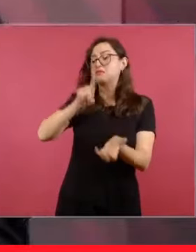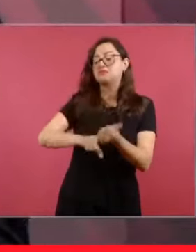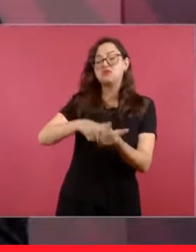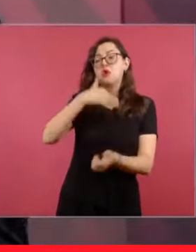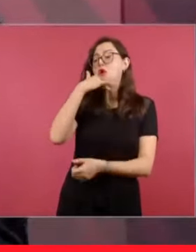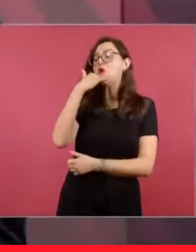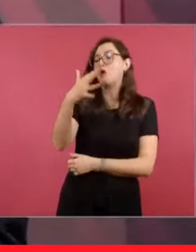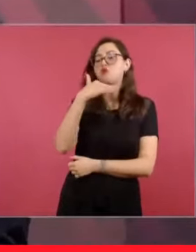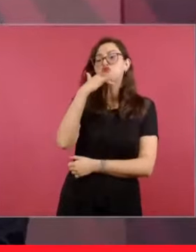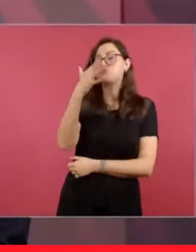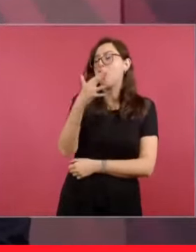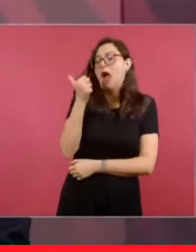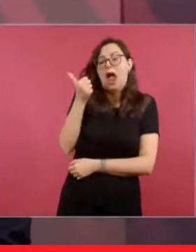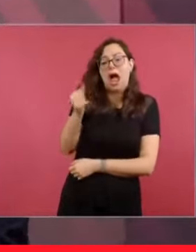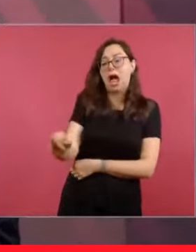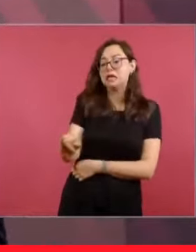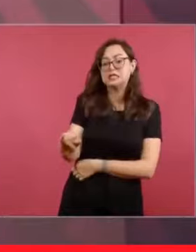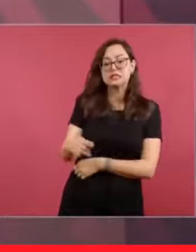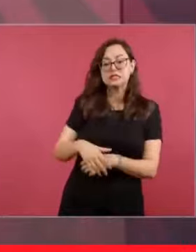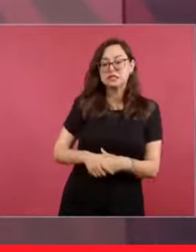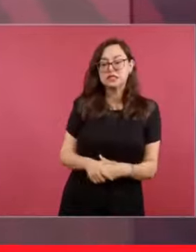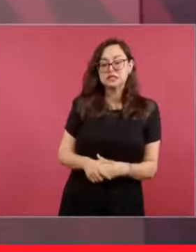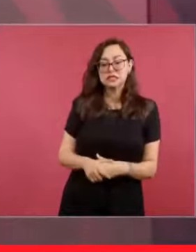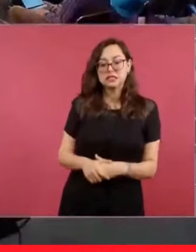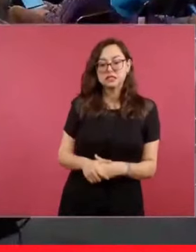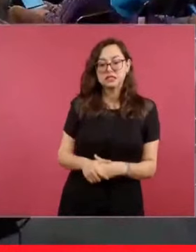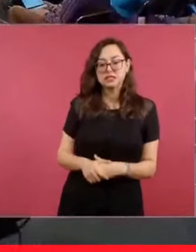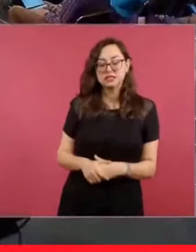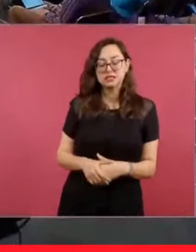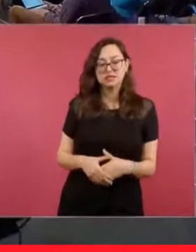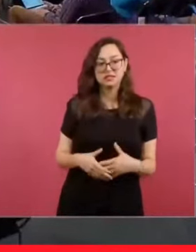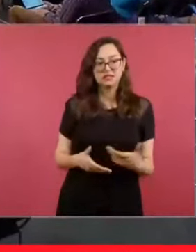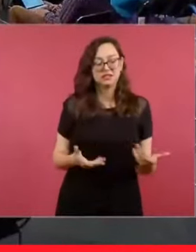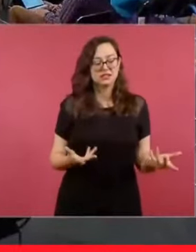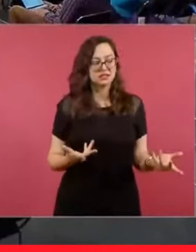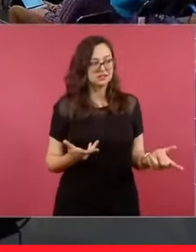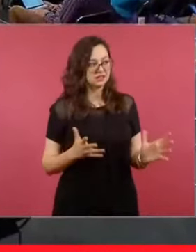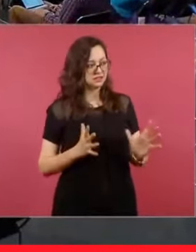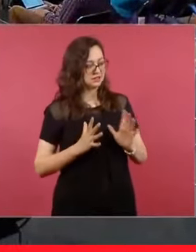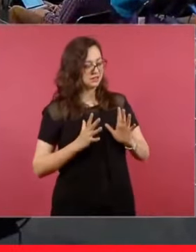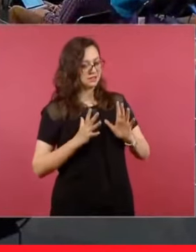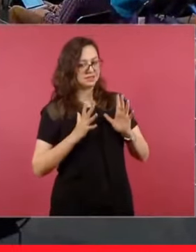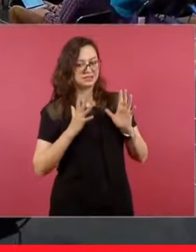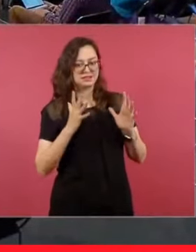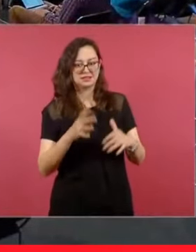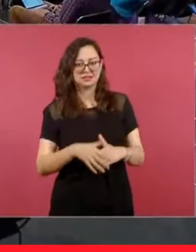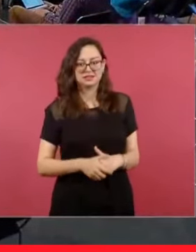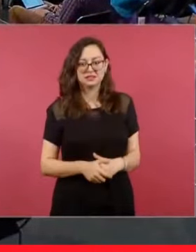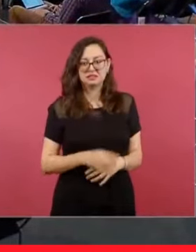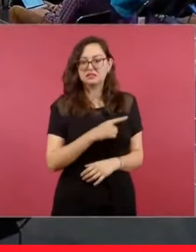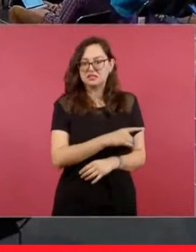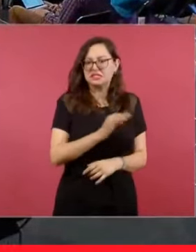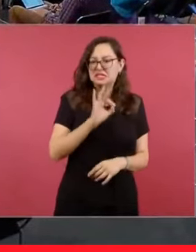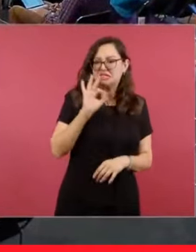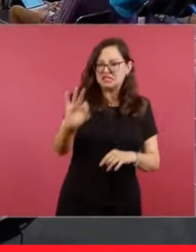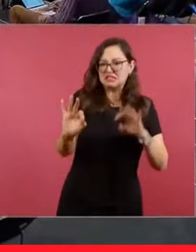México desde lo más alto del Poder y aún